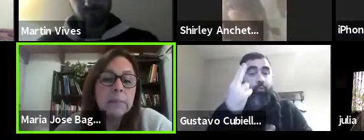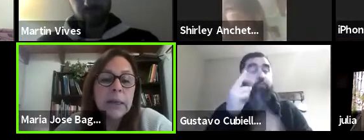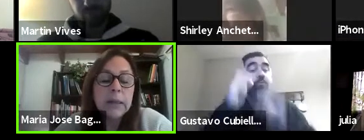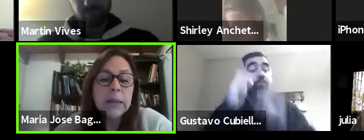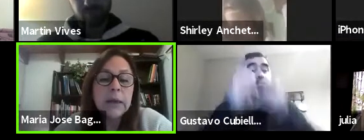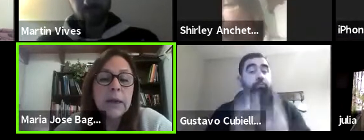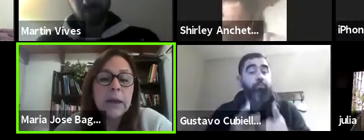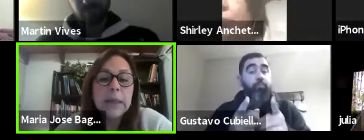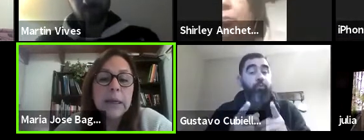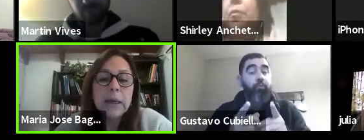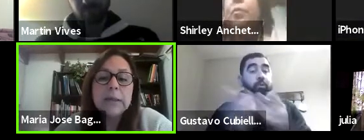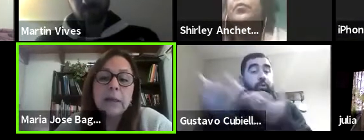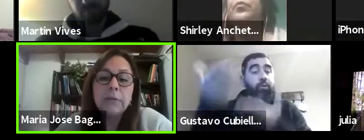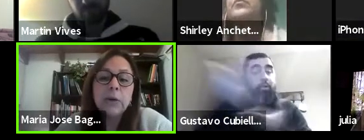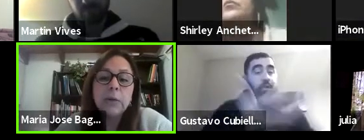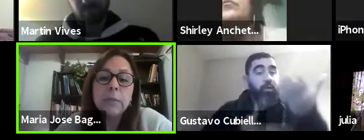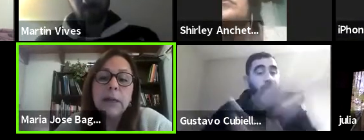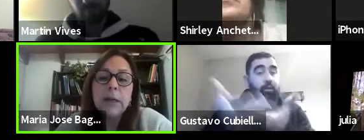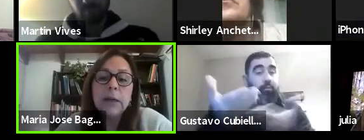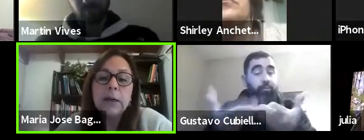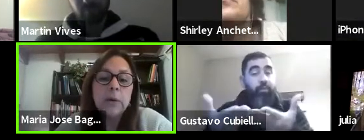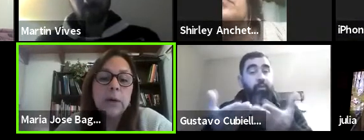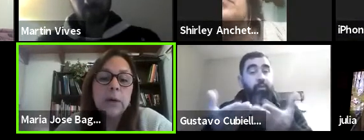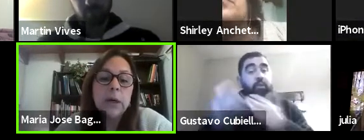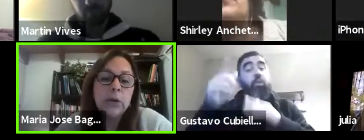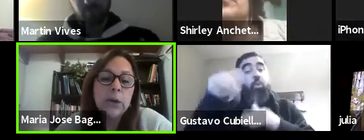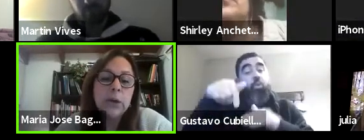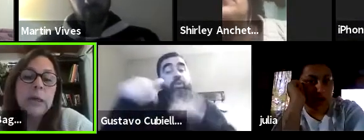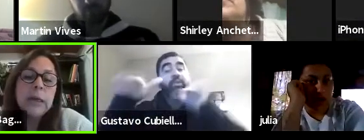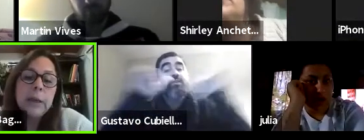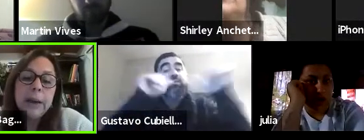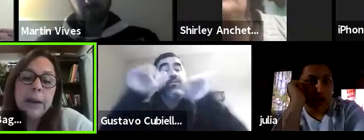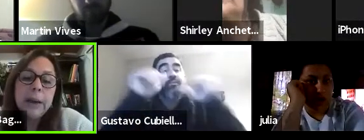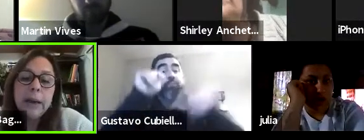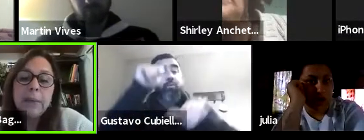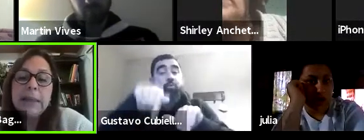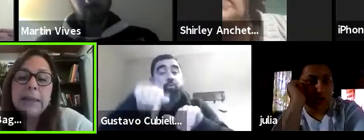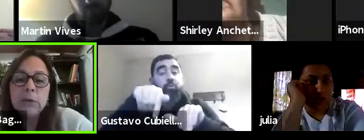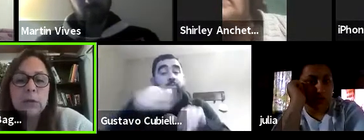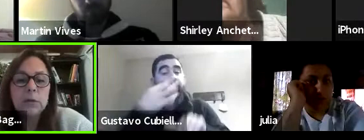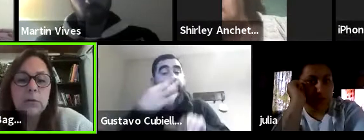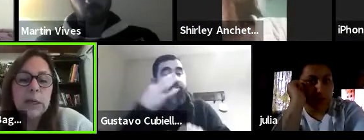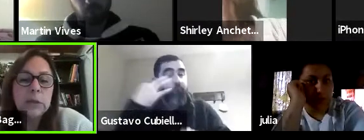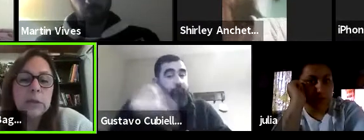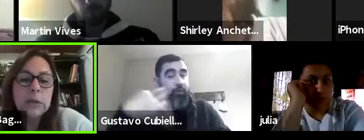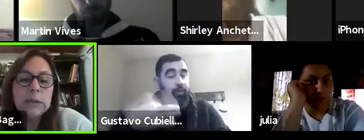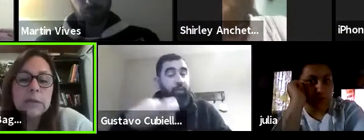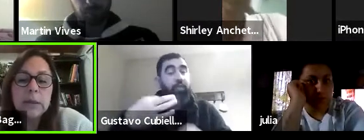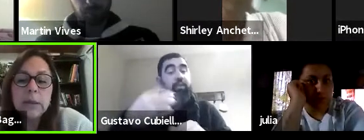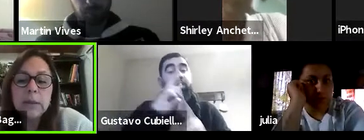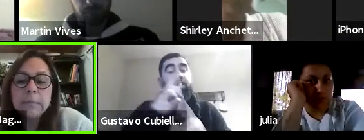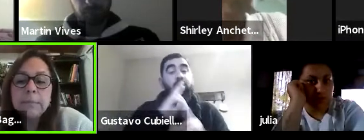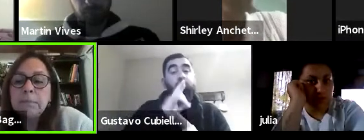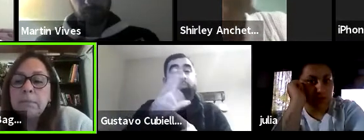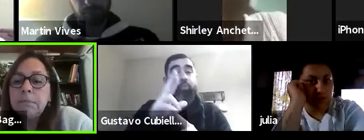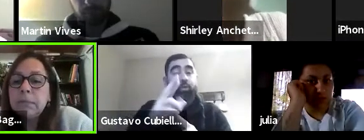también a intercambiar, y en cierta forma la convocatoria hoy es para validar esos resultados, es decir,